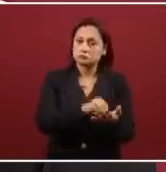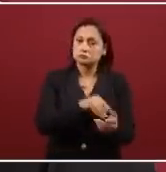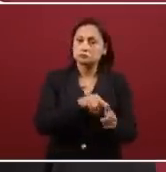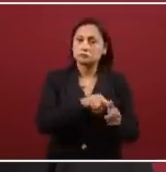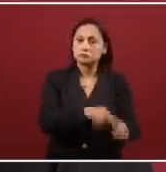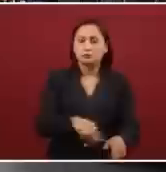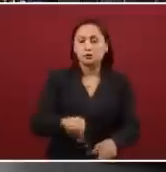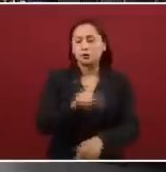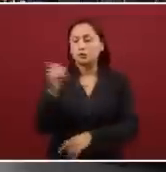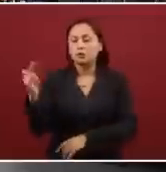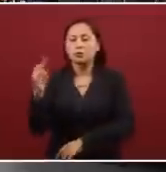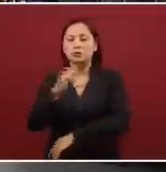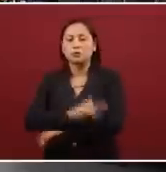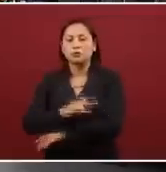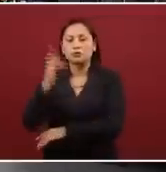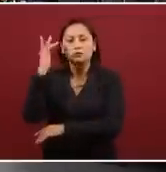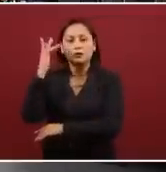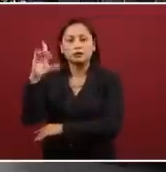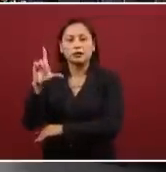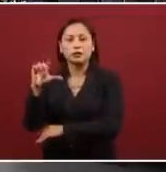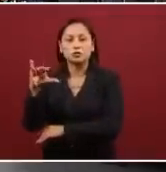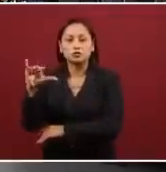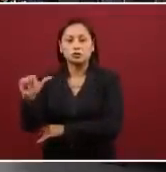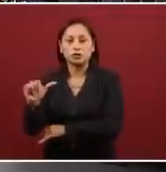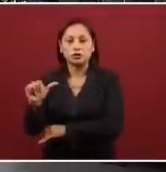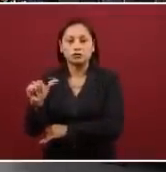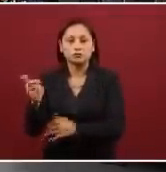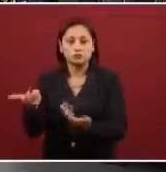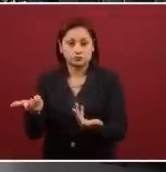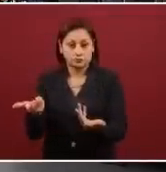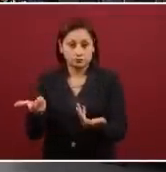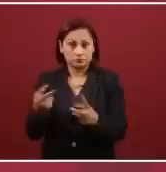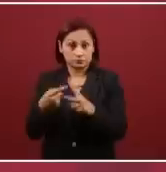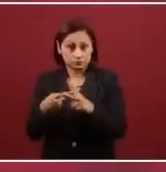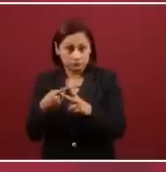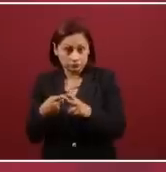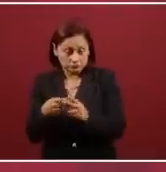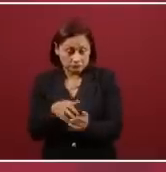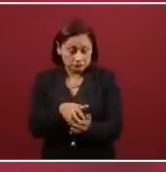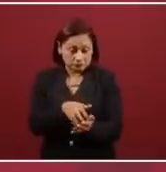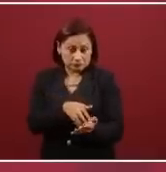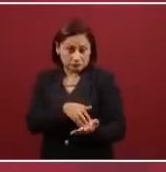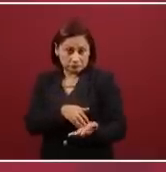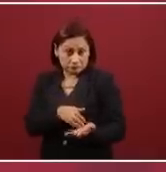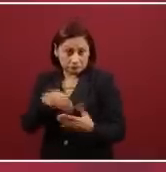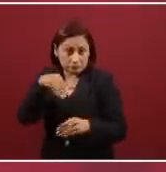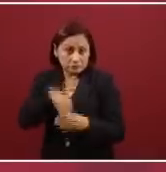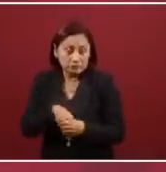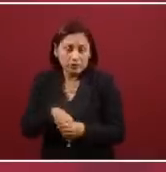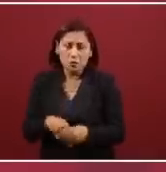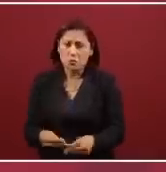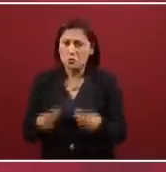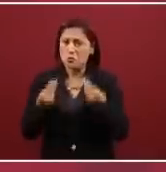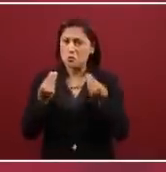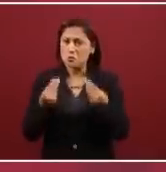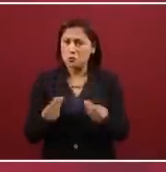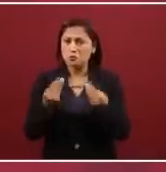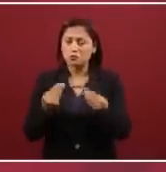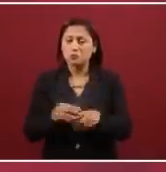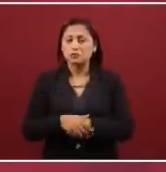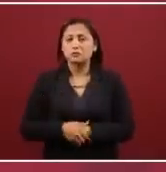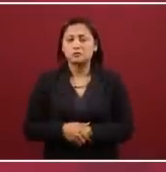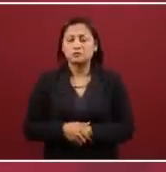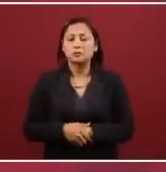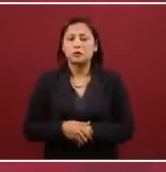¿Cuánto nos ahorramos? Muchísimo. Y vamos a tener hasta más pistas.